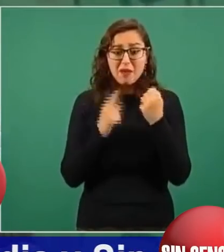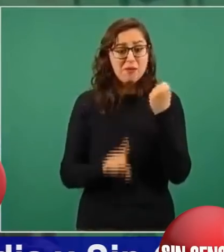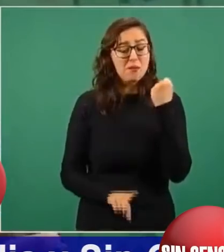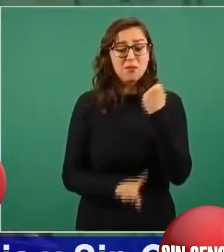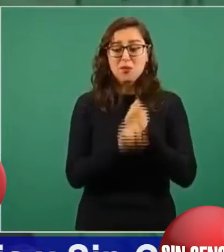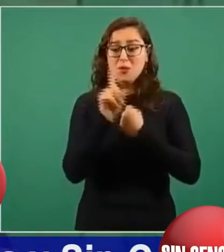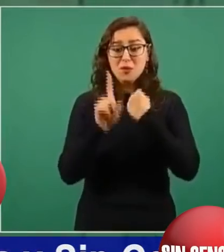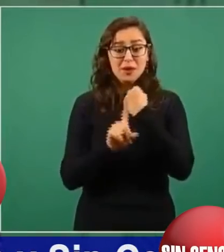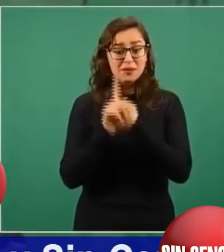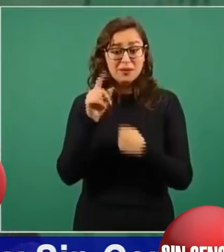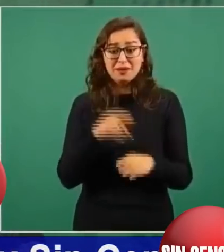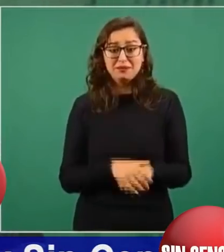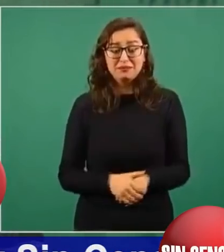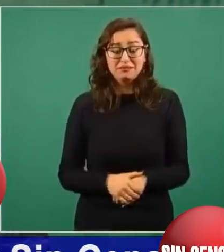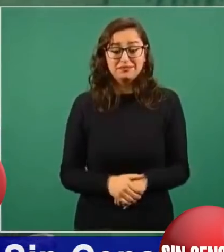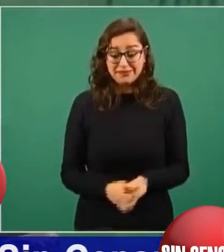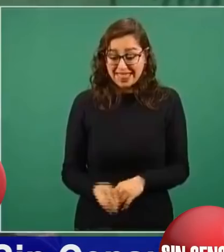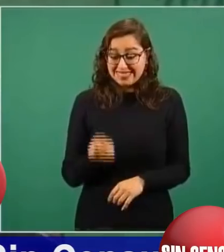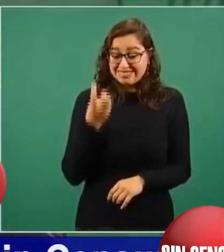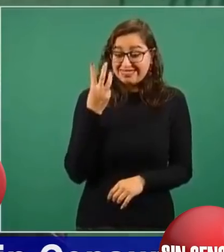3 aeropuertos